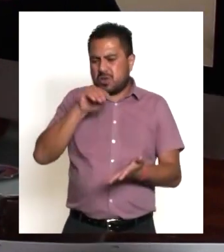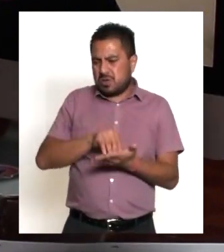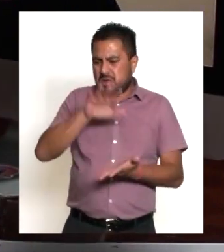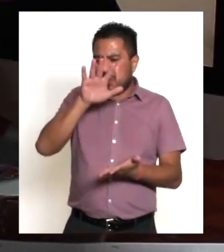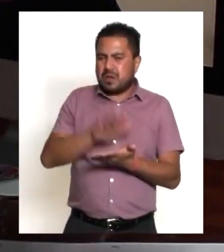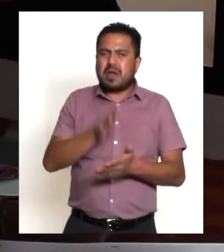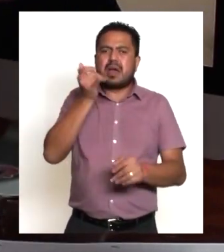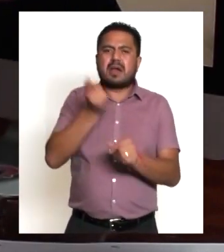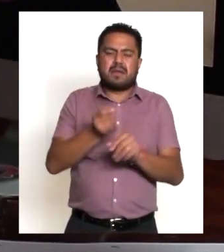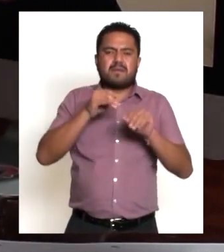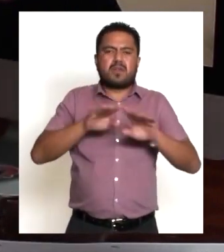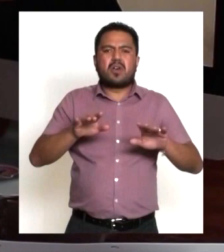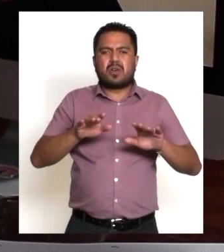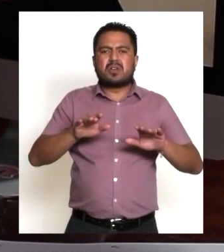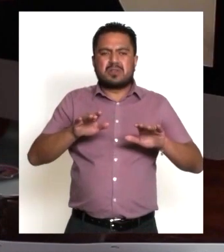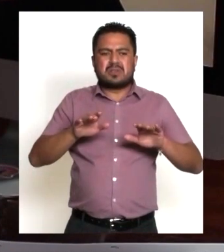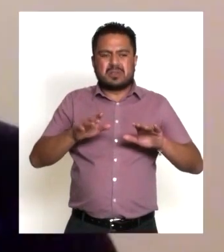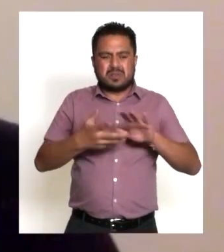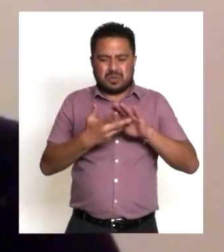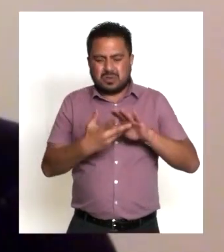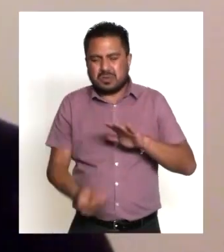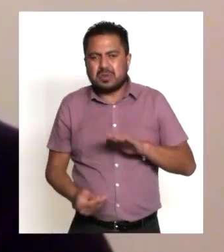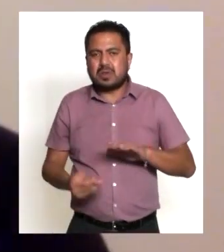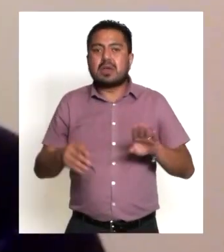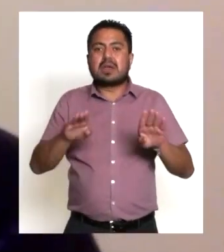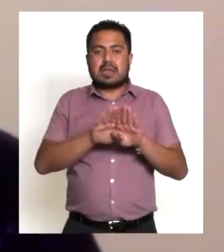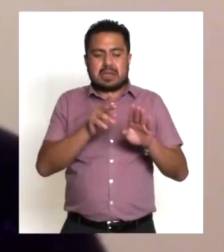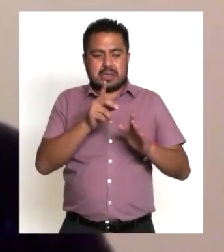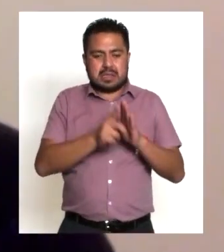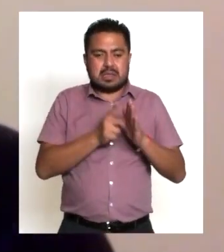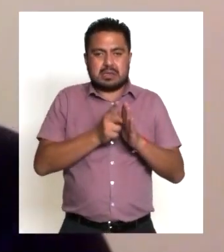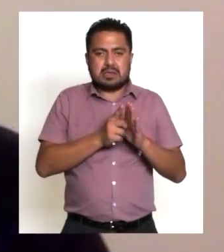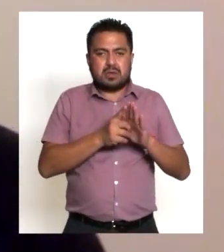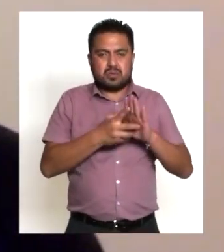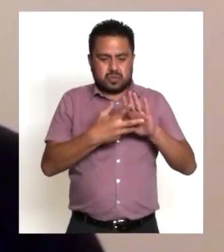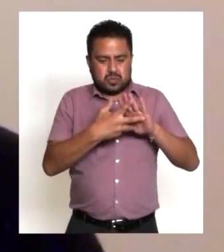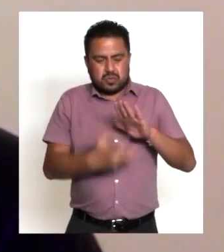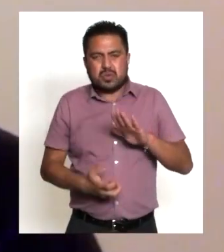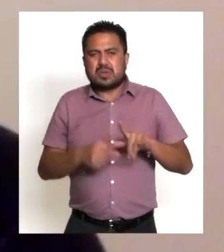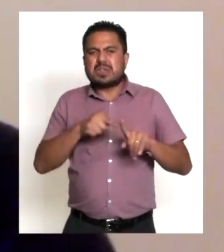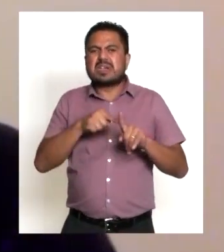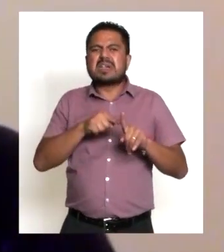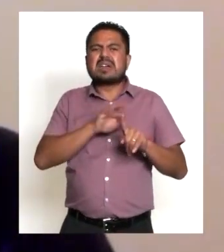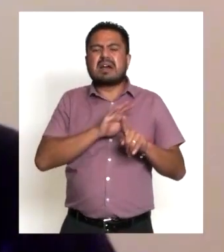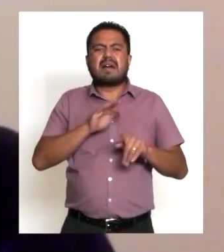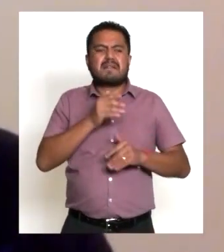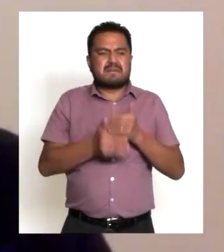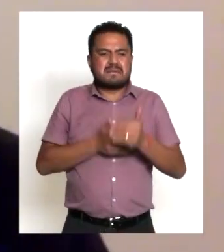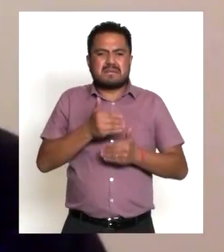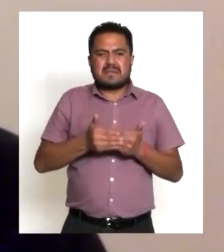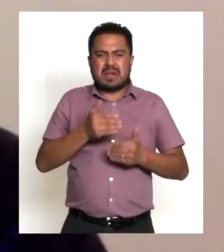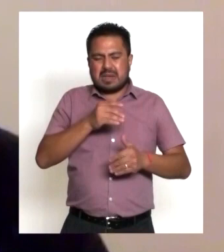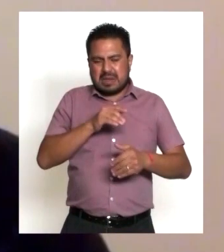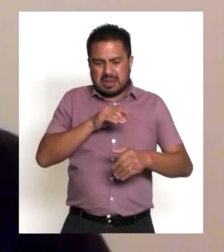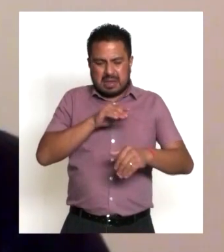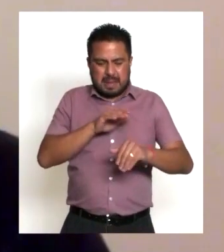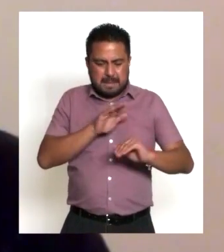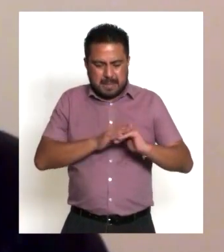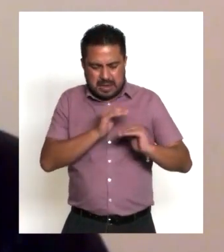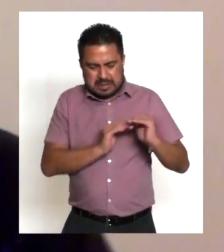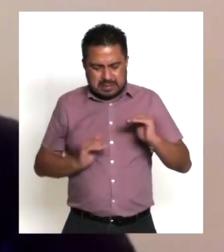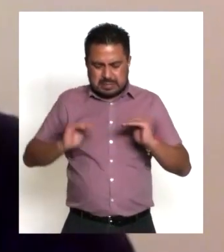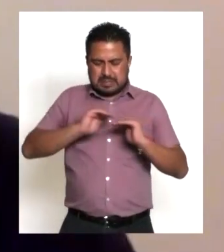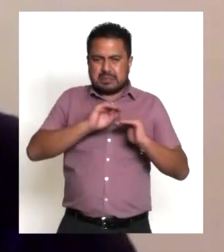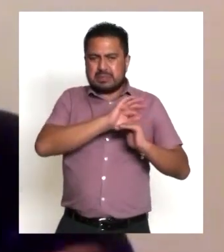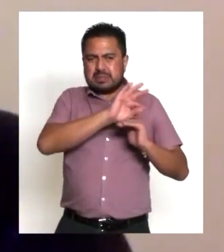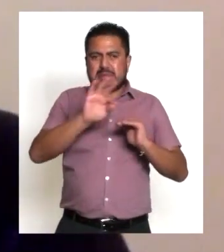se almacena la información en un disco duro? Es un disco con un material ferromagnético y entonces le pasas un electroimán por